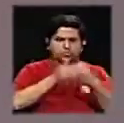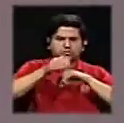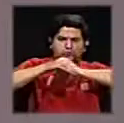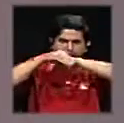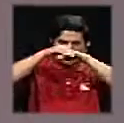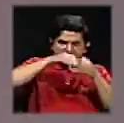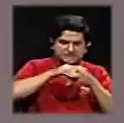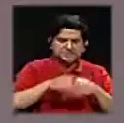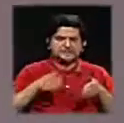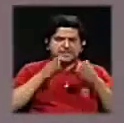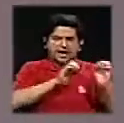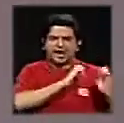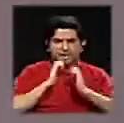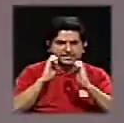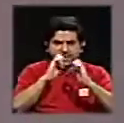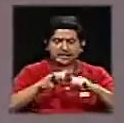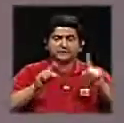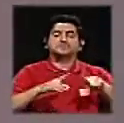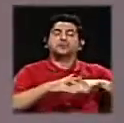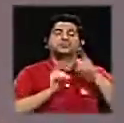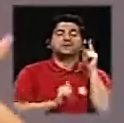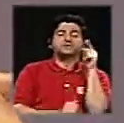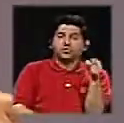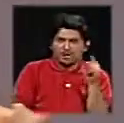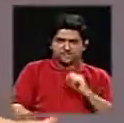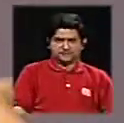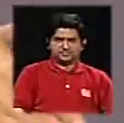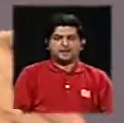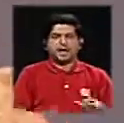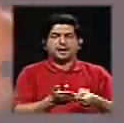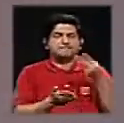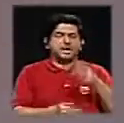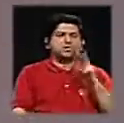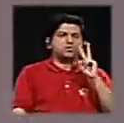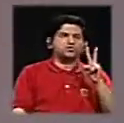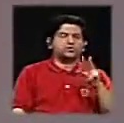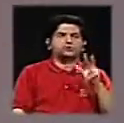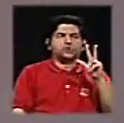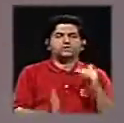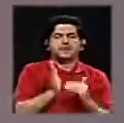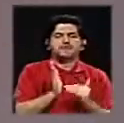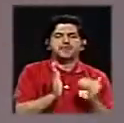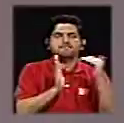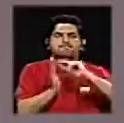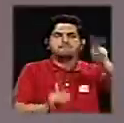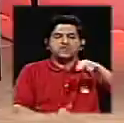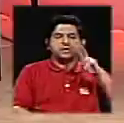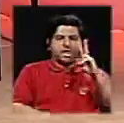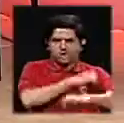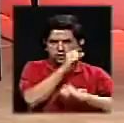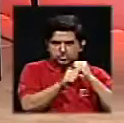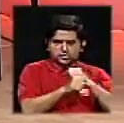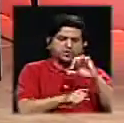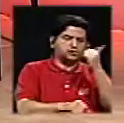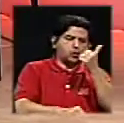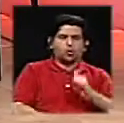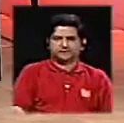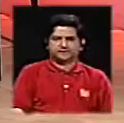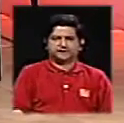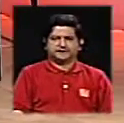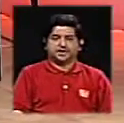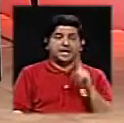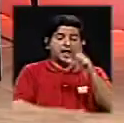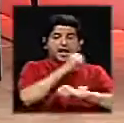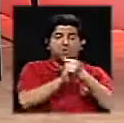vial estratégica, pero bueno, voy a empezar con esta. Y cuesta 2-3 mil millones de colones. Dentro de 2 años veo esta otra, y